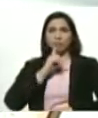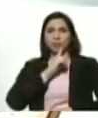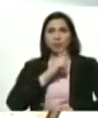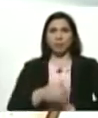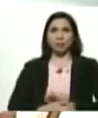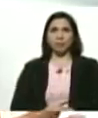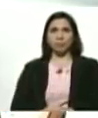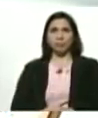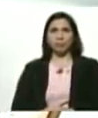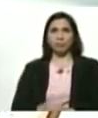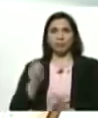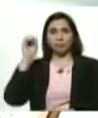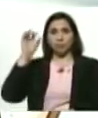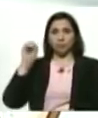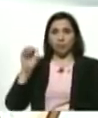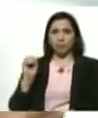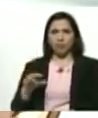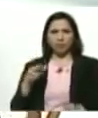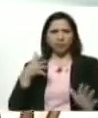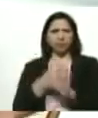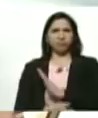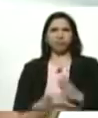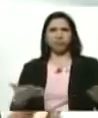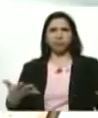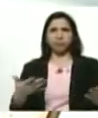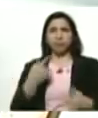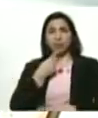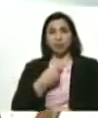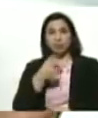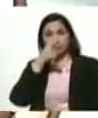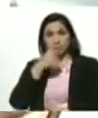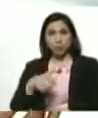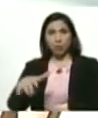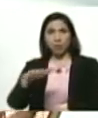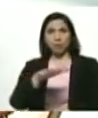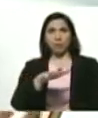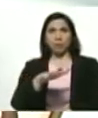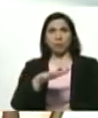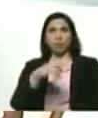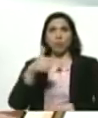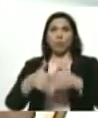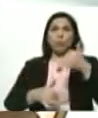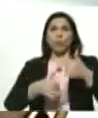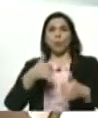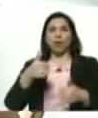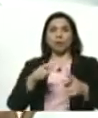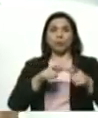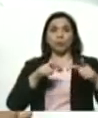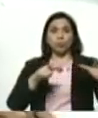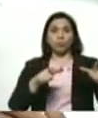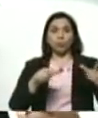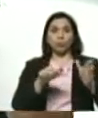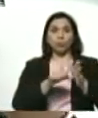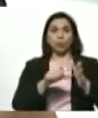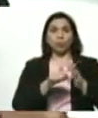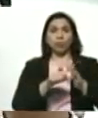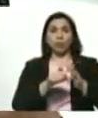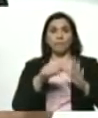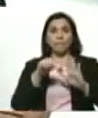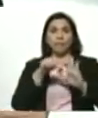un semáforo el semáforo le indica a la población cuáles son los sitios donde sus medidas